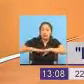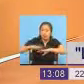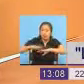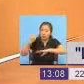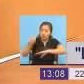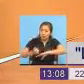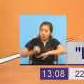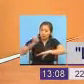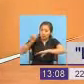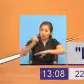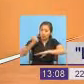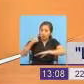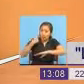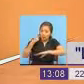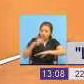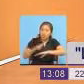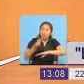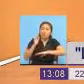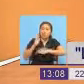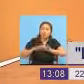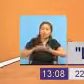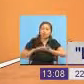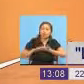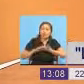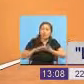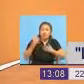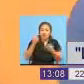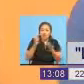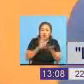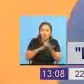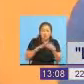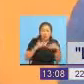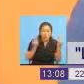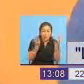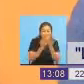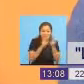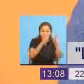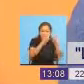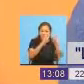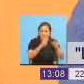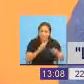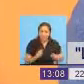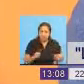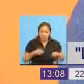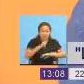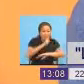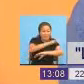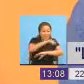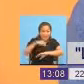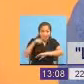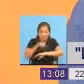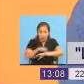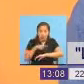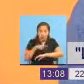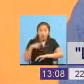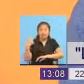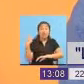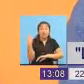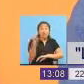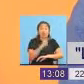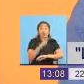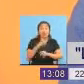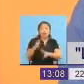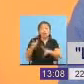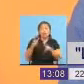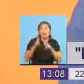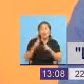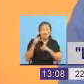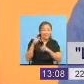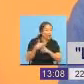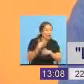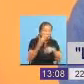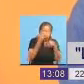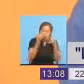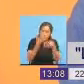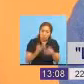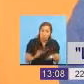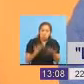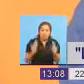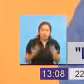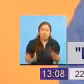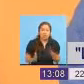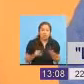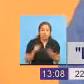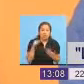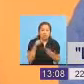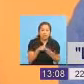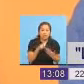fuerte basado en un estudio hidrológico y en un proyecto hidráulico lo cual a nosotros nos da toda la seguridad de que esto ya está